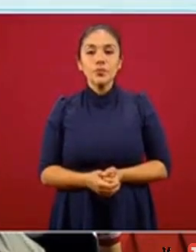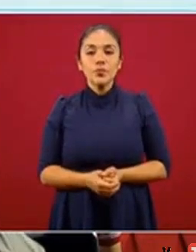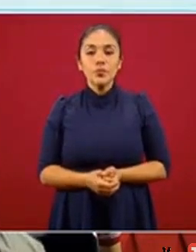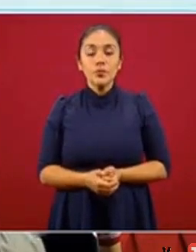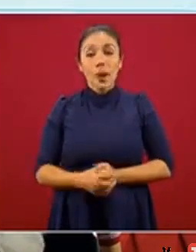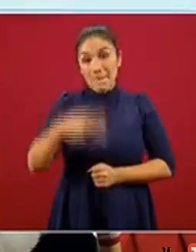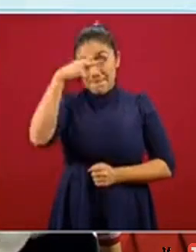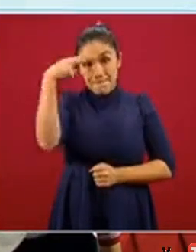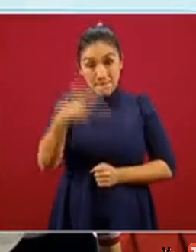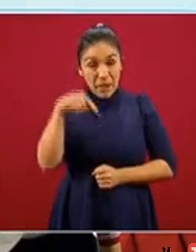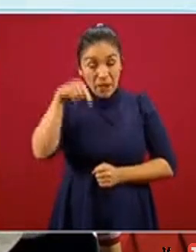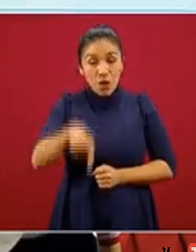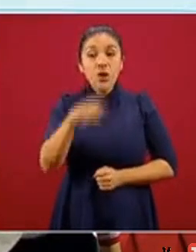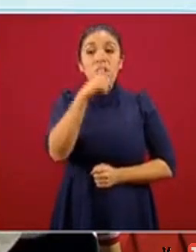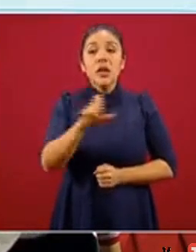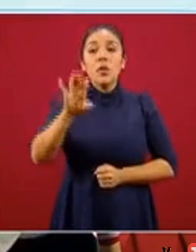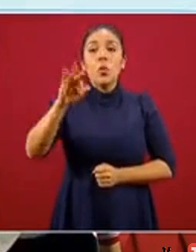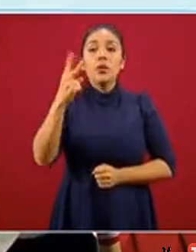En México,